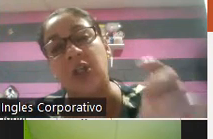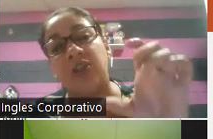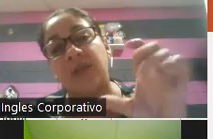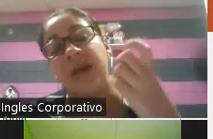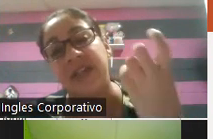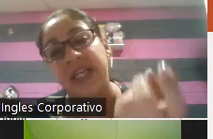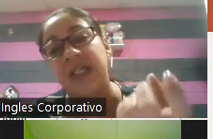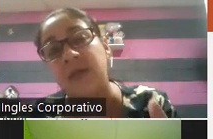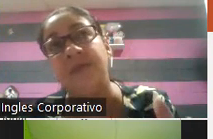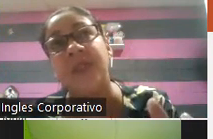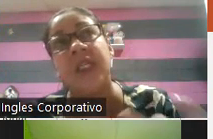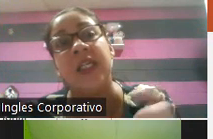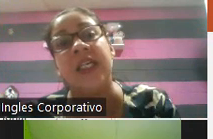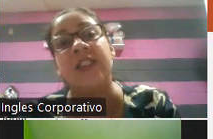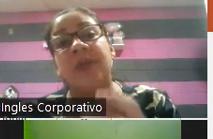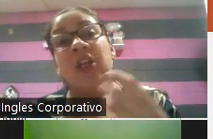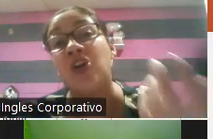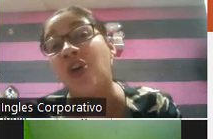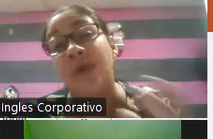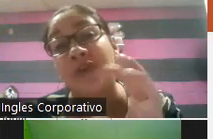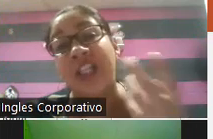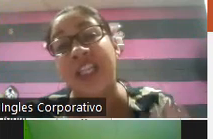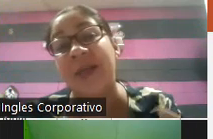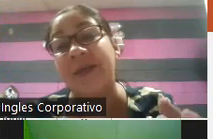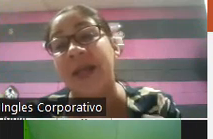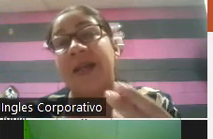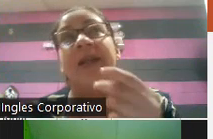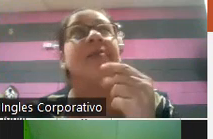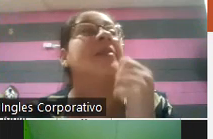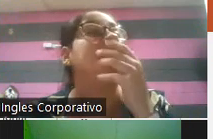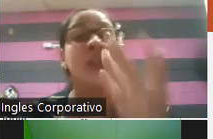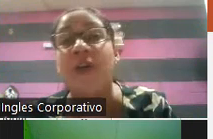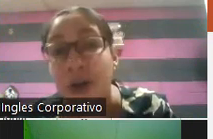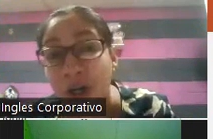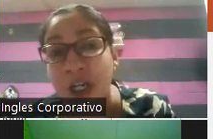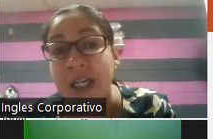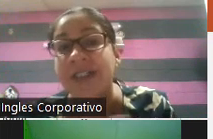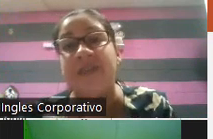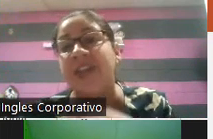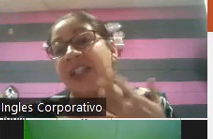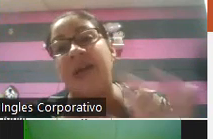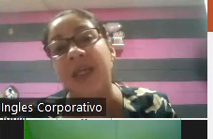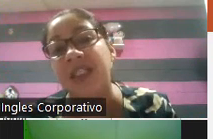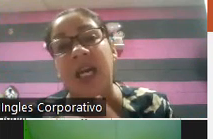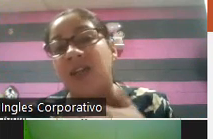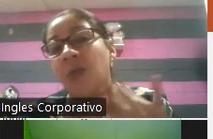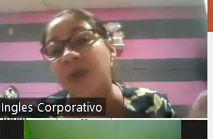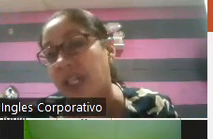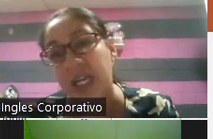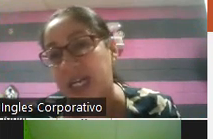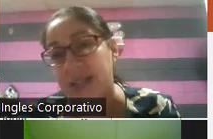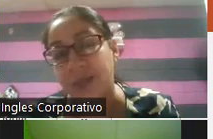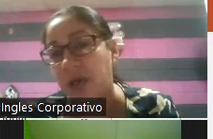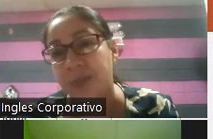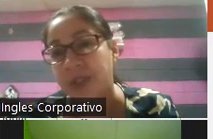escritorio se me abriera el zoom y pero no como no tenía el micrófono definitivamente no